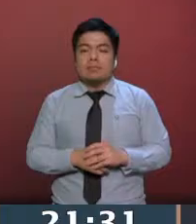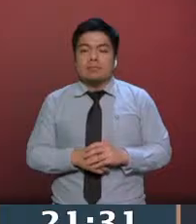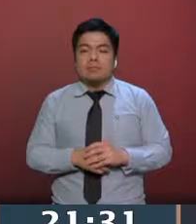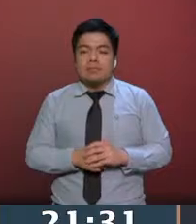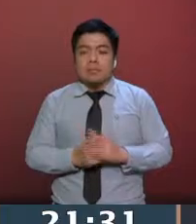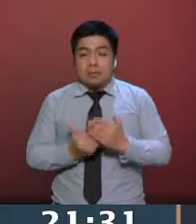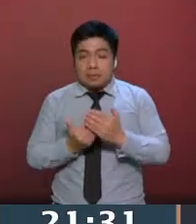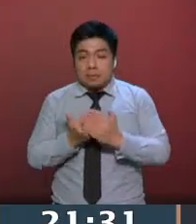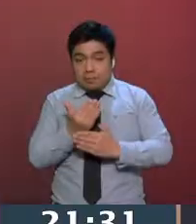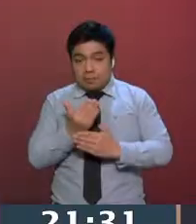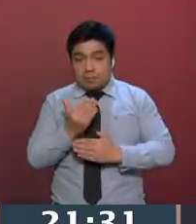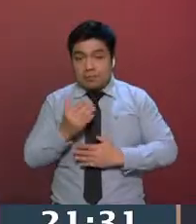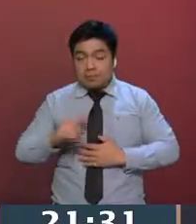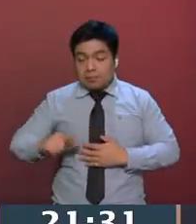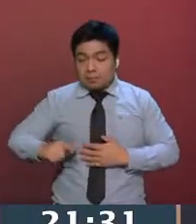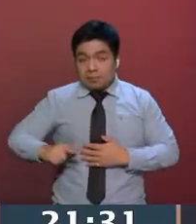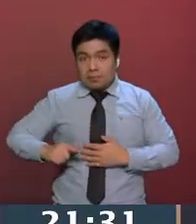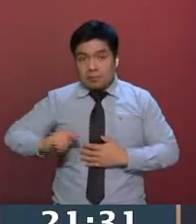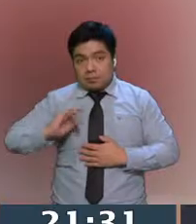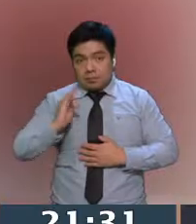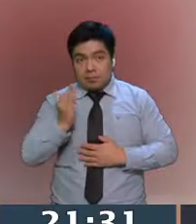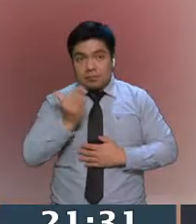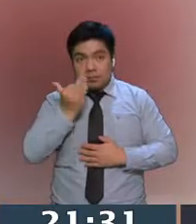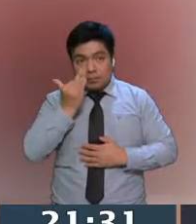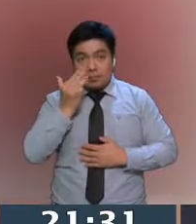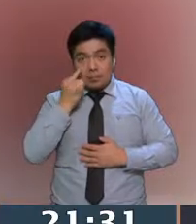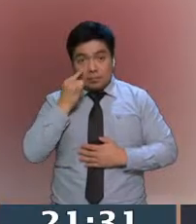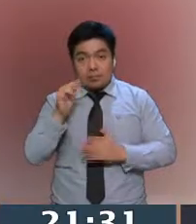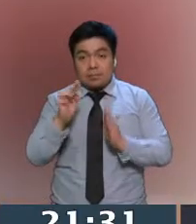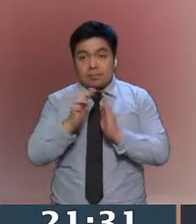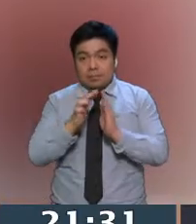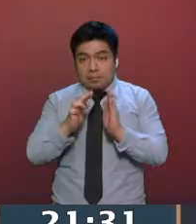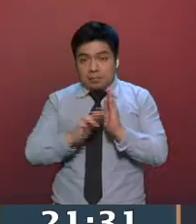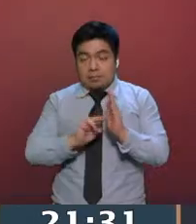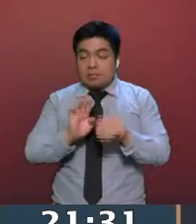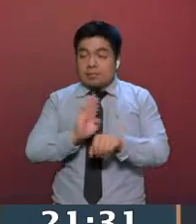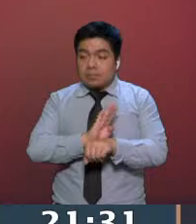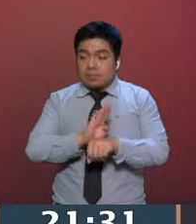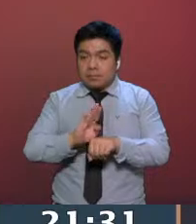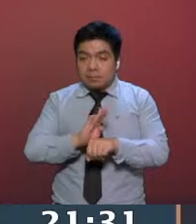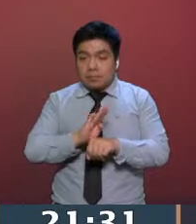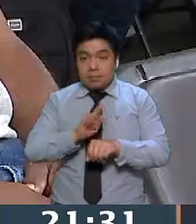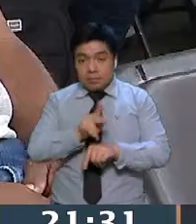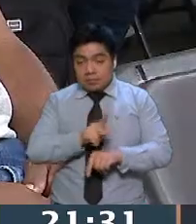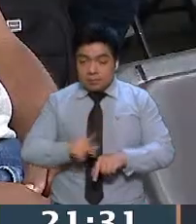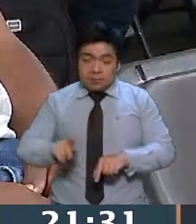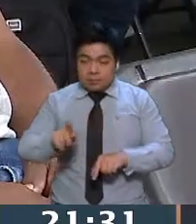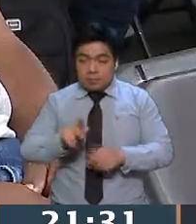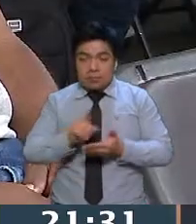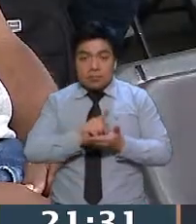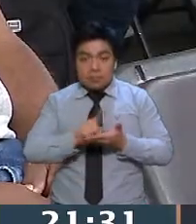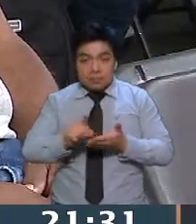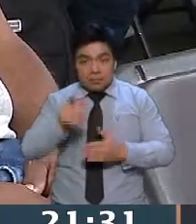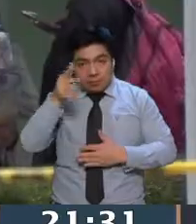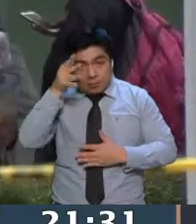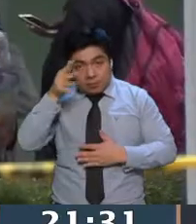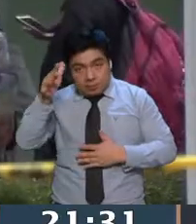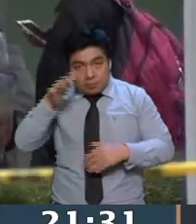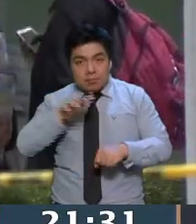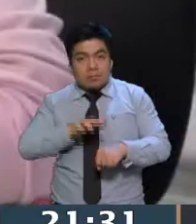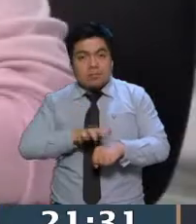Mañana, el gobierno federal presentó las reformas para el bienestar del pueblo que buscan garantizar los derechos de adultos